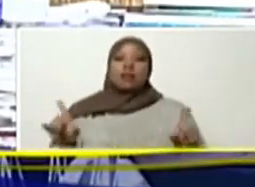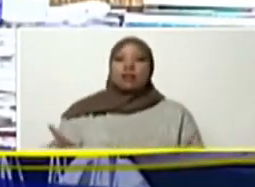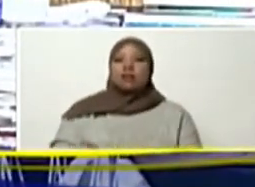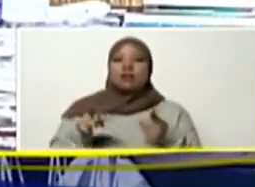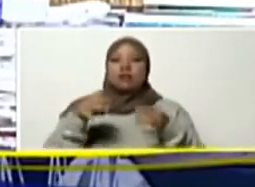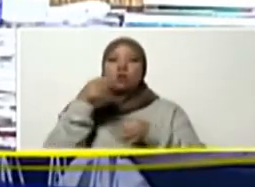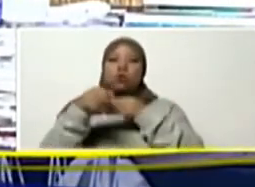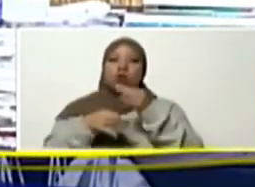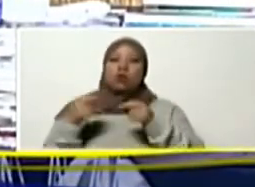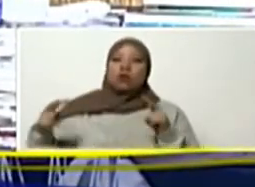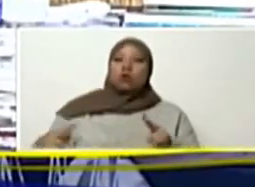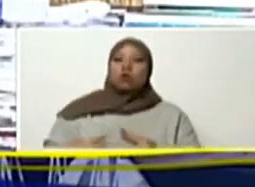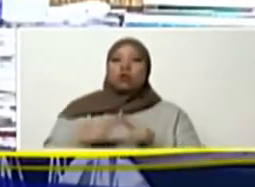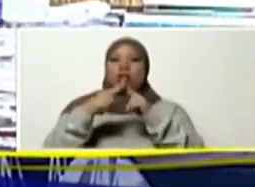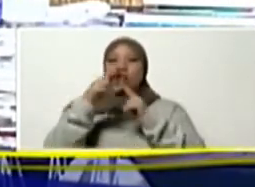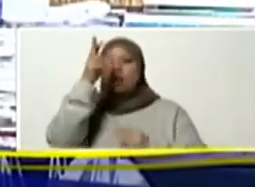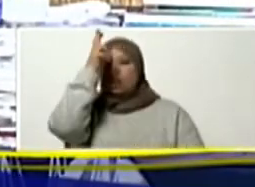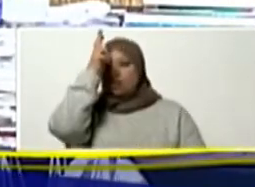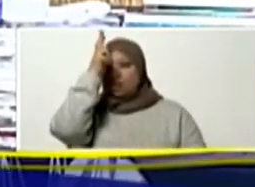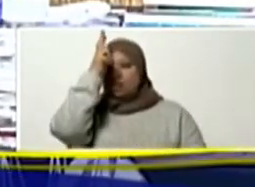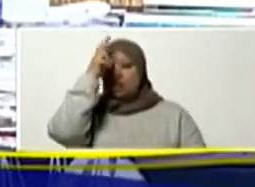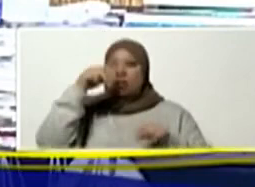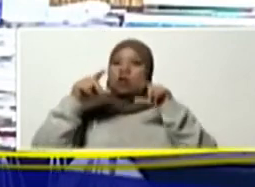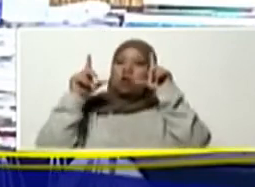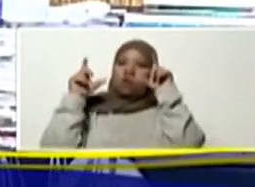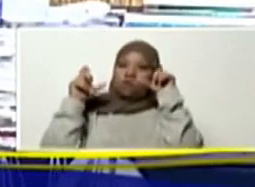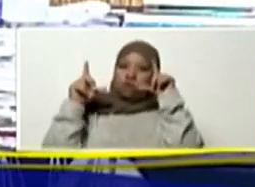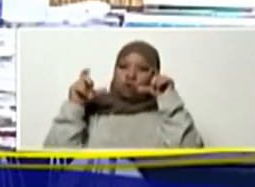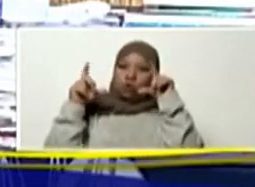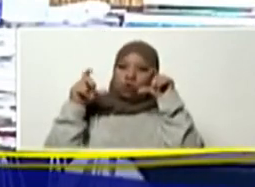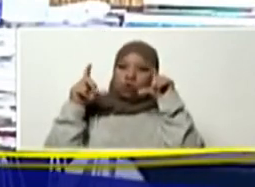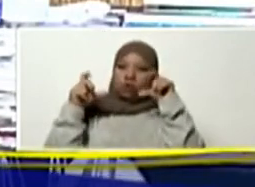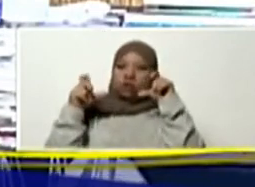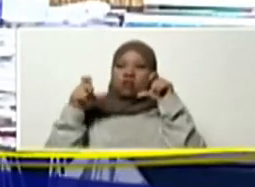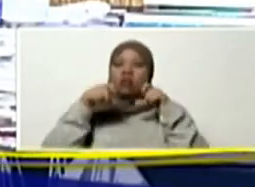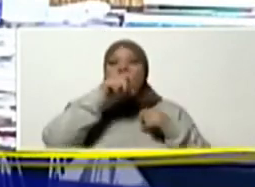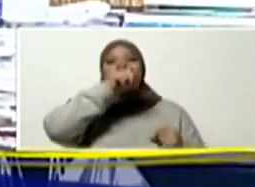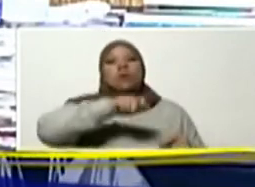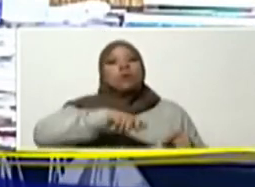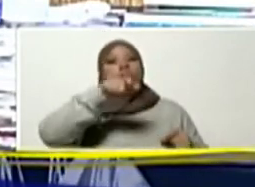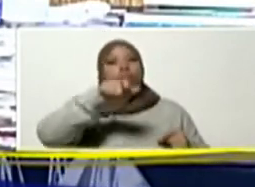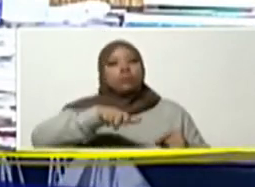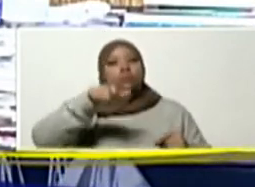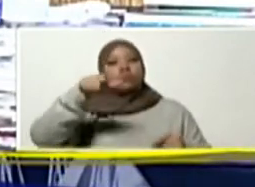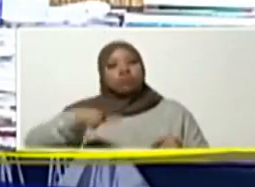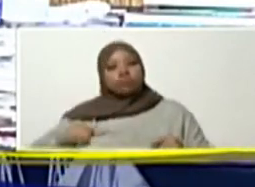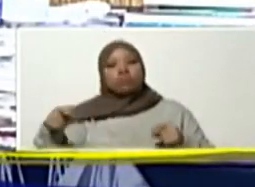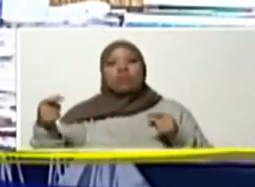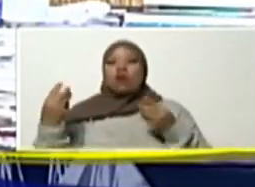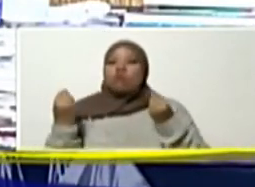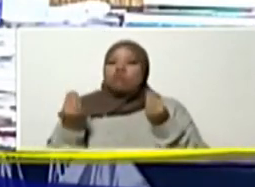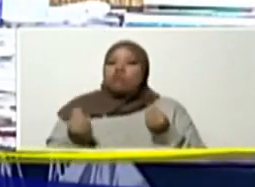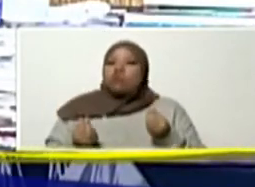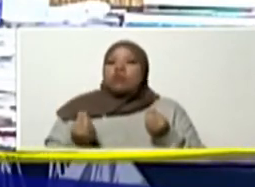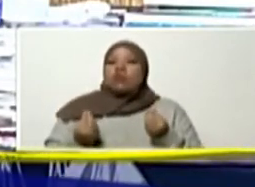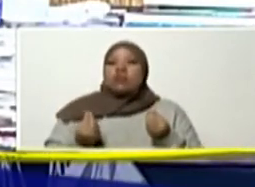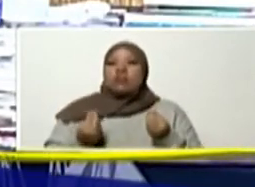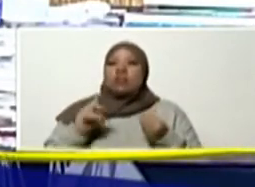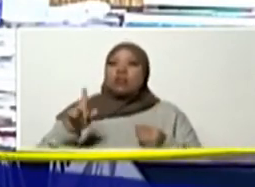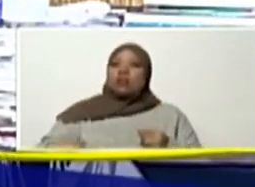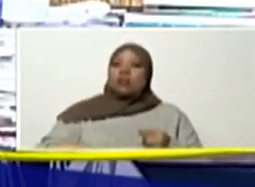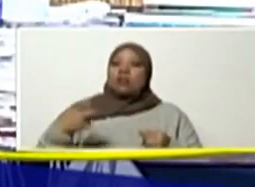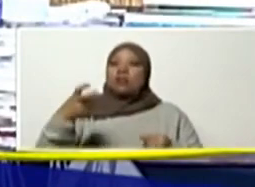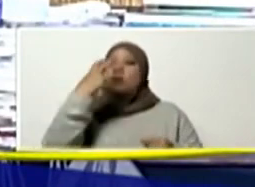conseguimos mucha gente de Egipto. Nos tomamos fotos con mucha gente que estaba allí presente. Y luego